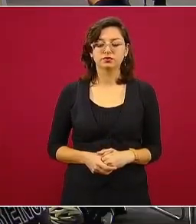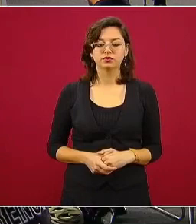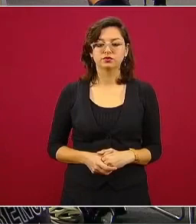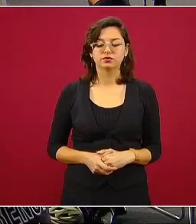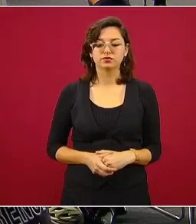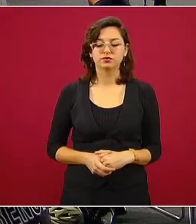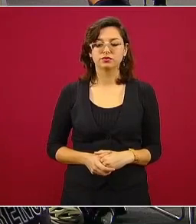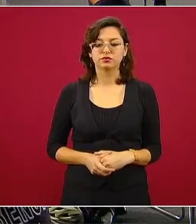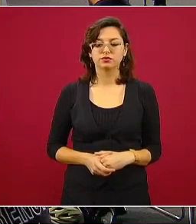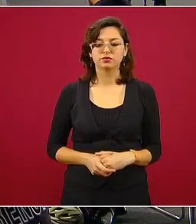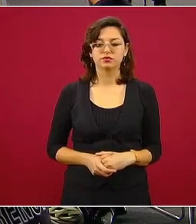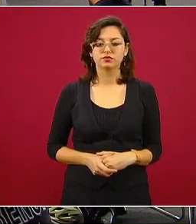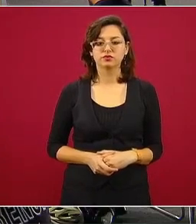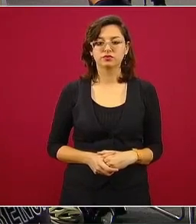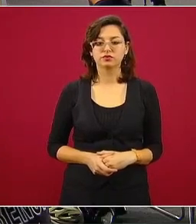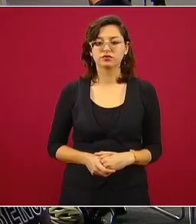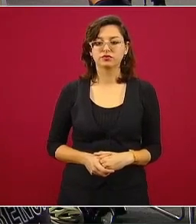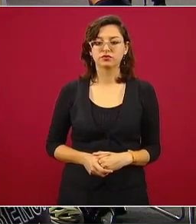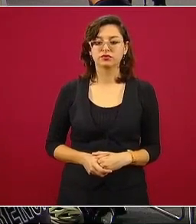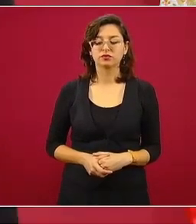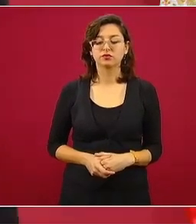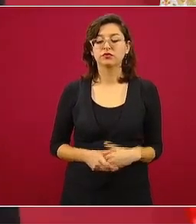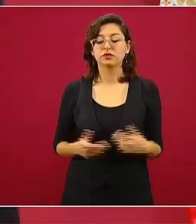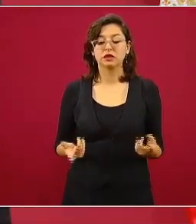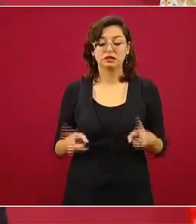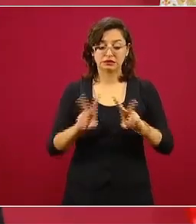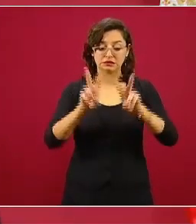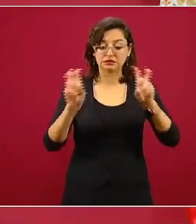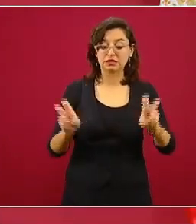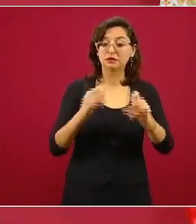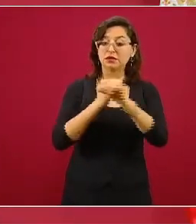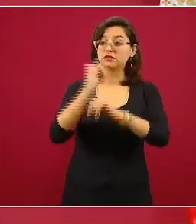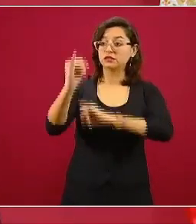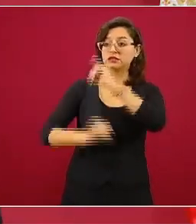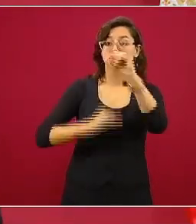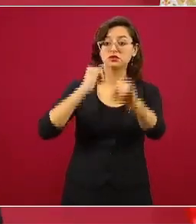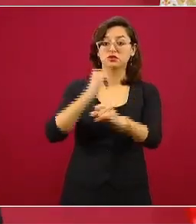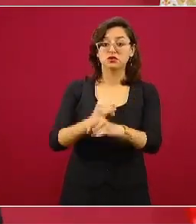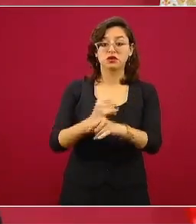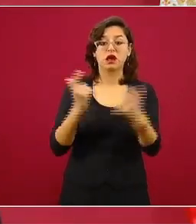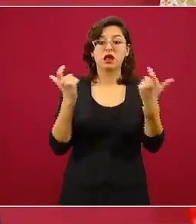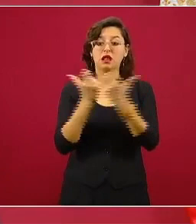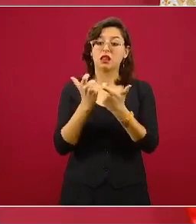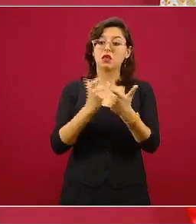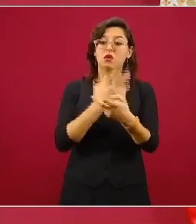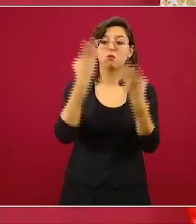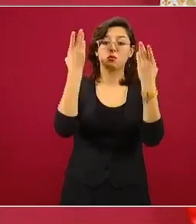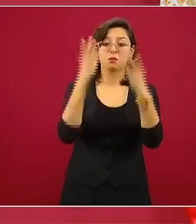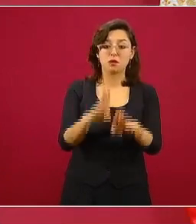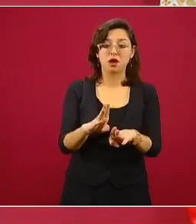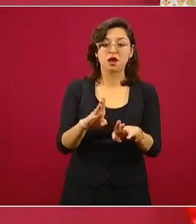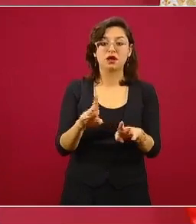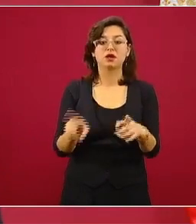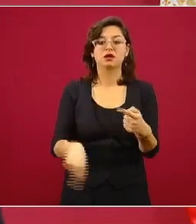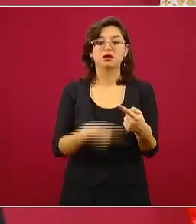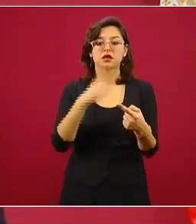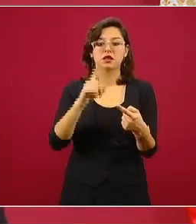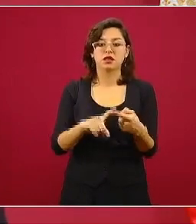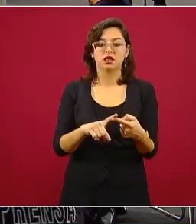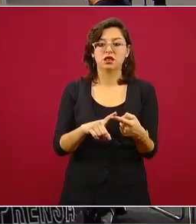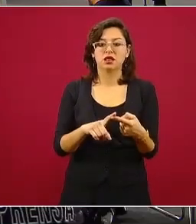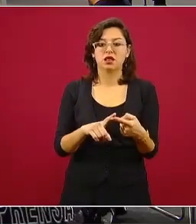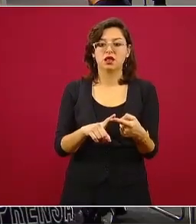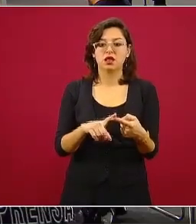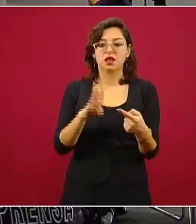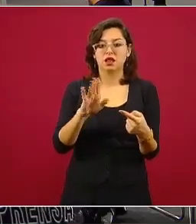Reconvertir los organismos económicos y financieros internacionales, como el Banco Mundial,